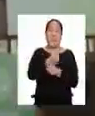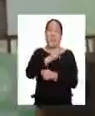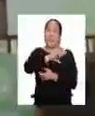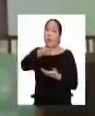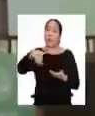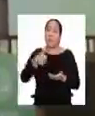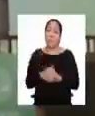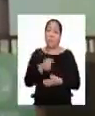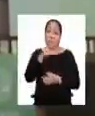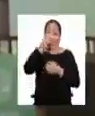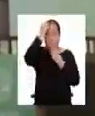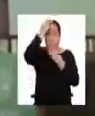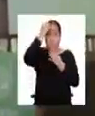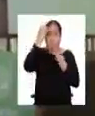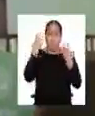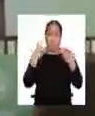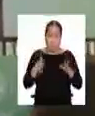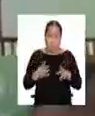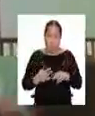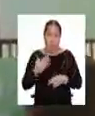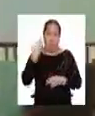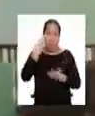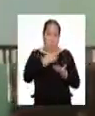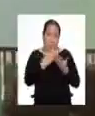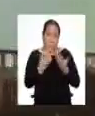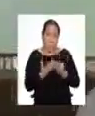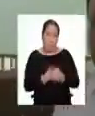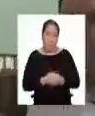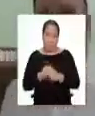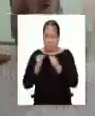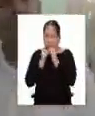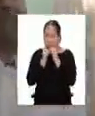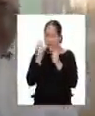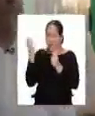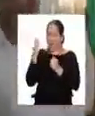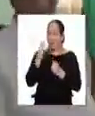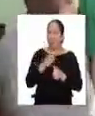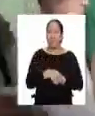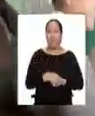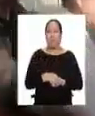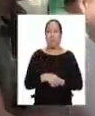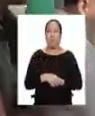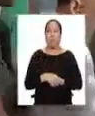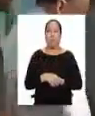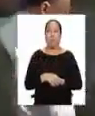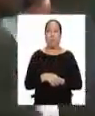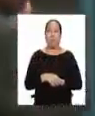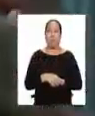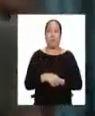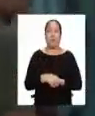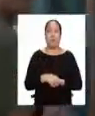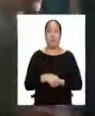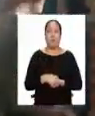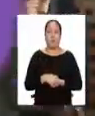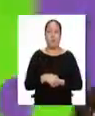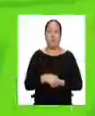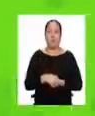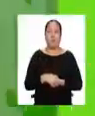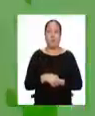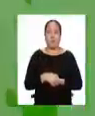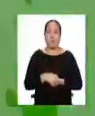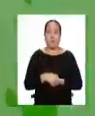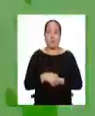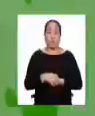esa información, ahora sí, nos vemos en el set y nosotros seguimos nuestro recorrido. Chévere. Hasta luego.